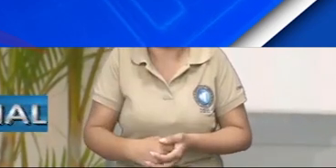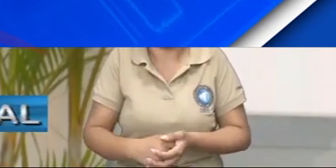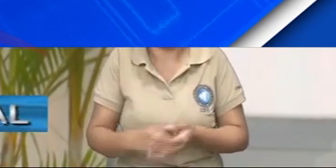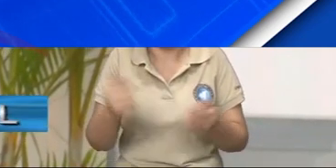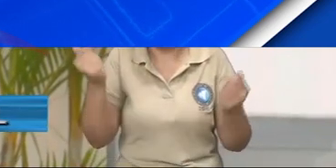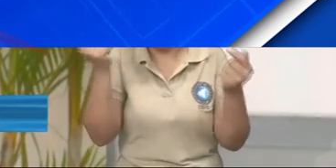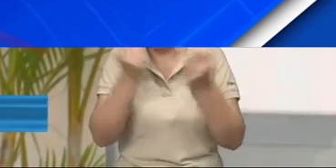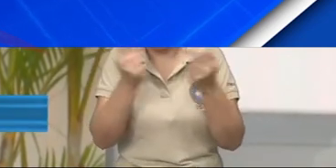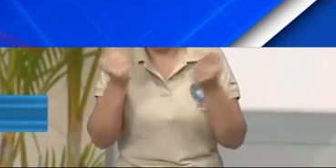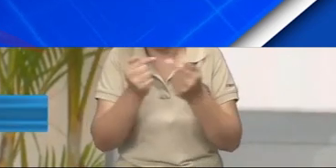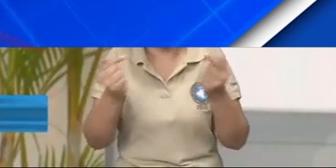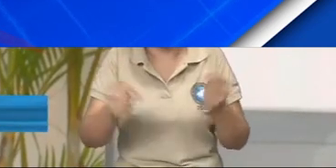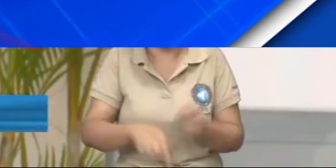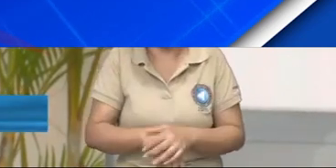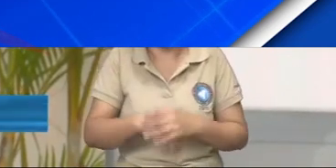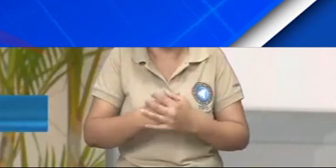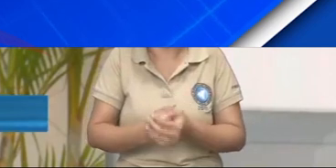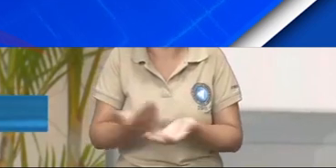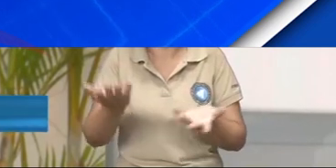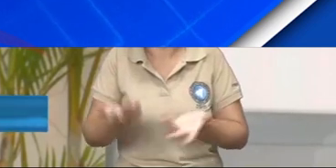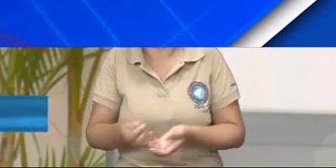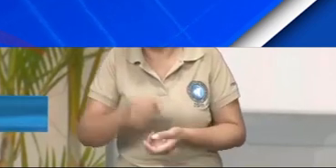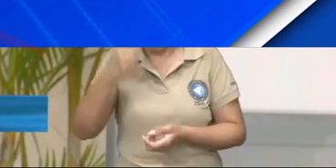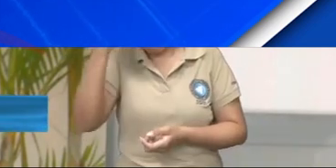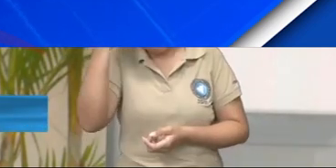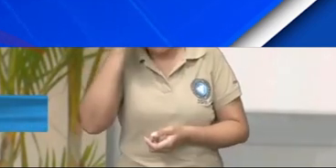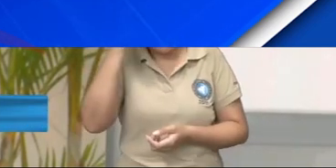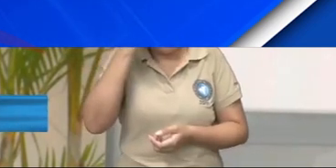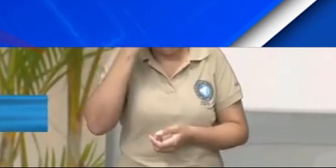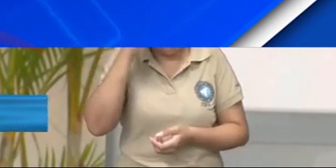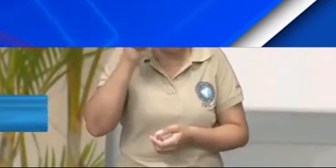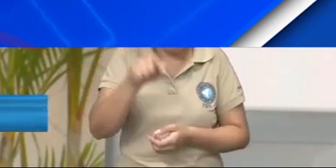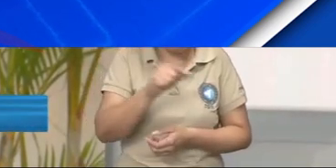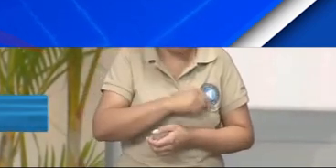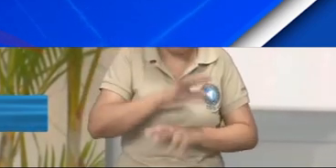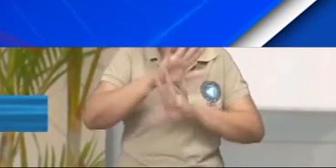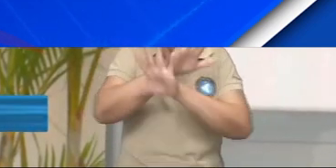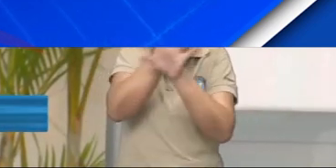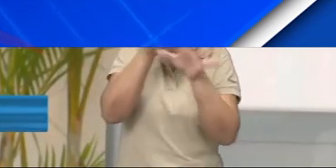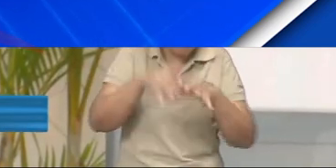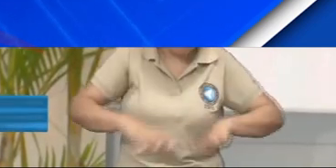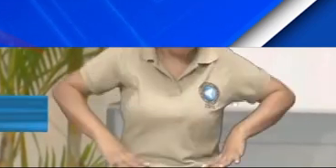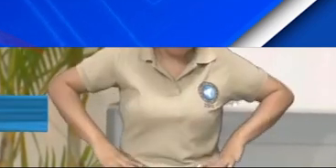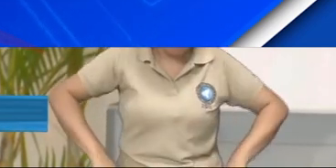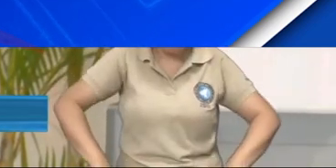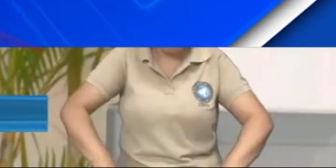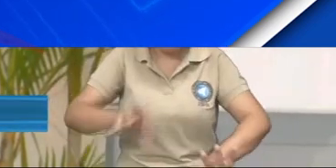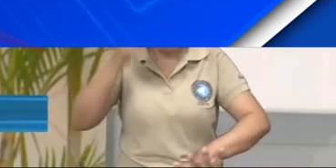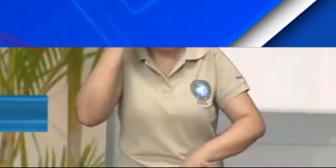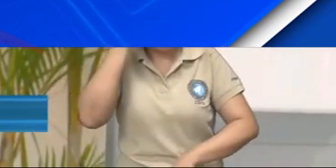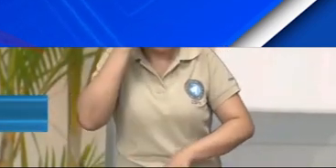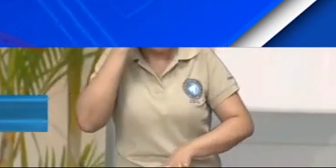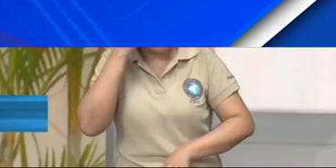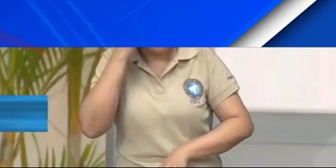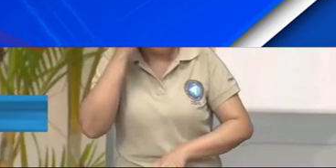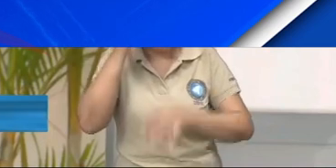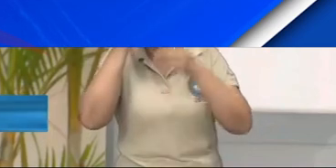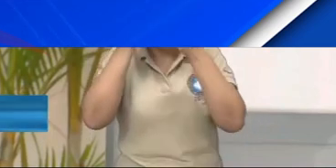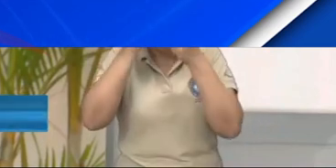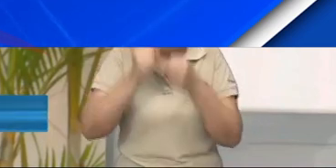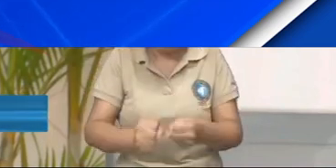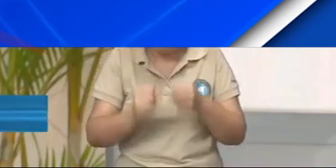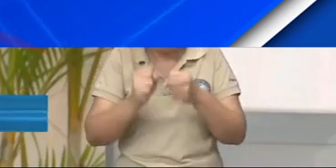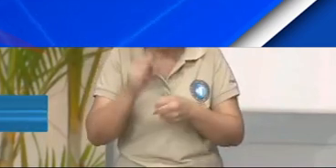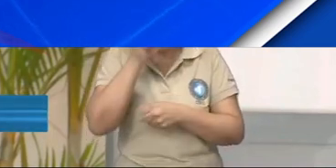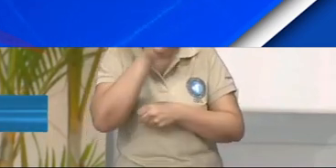de guerra. Claro que los enemigos pensaron que eran mujeres que estaban en los campos, pero eran hombres